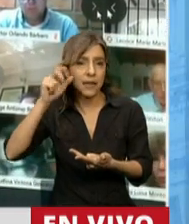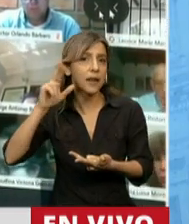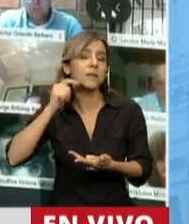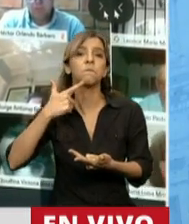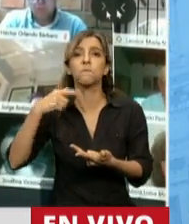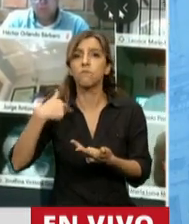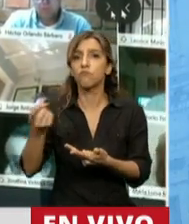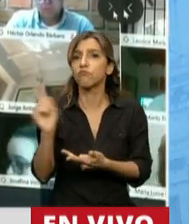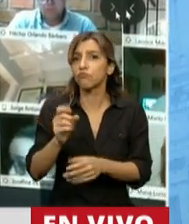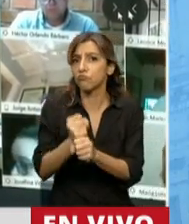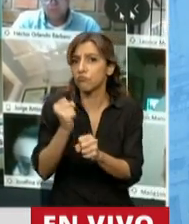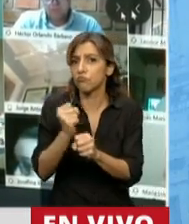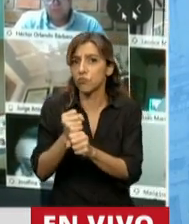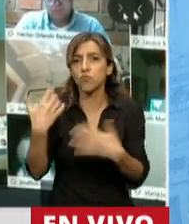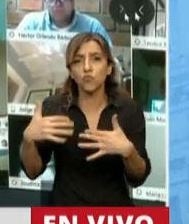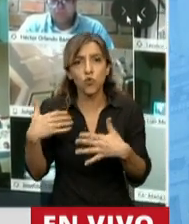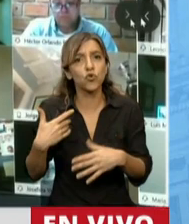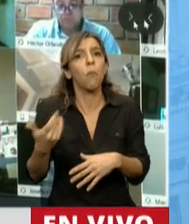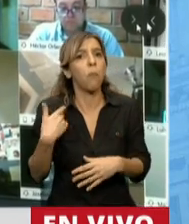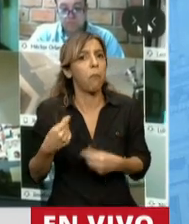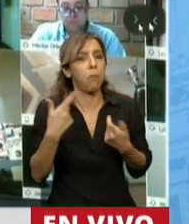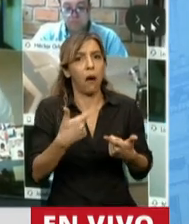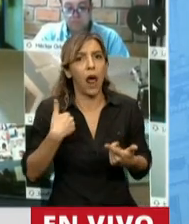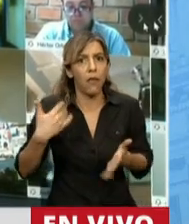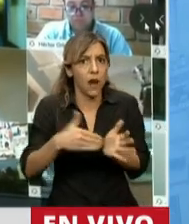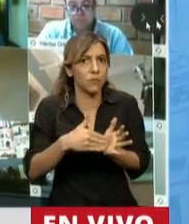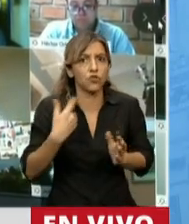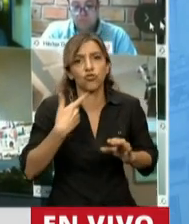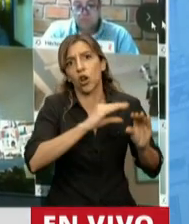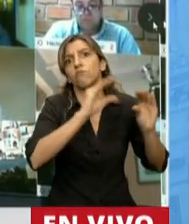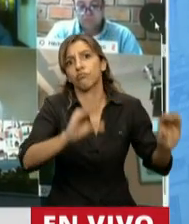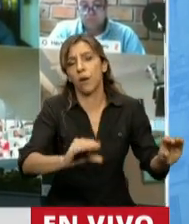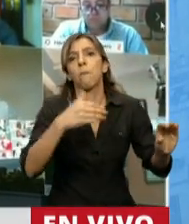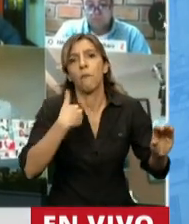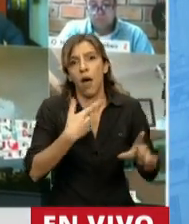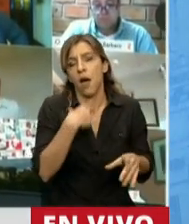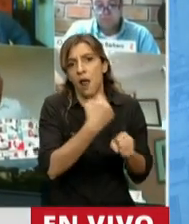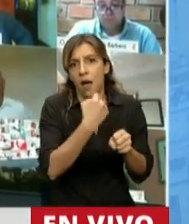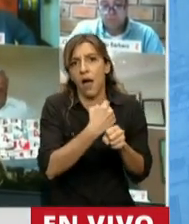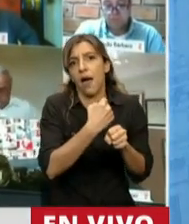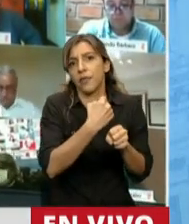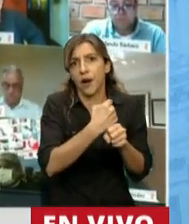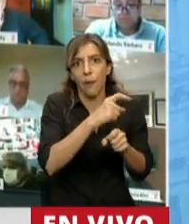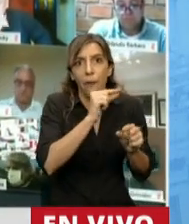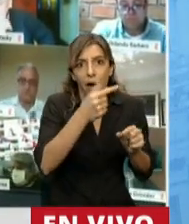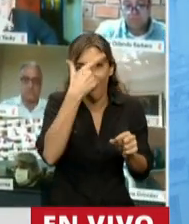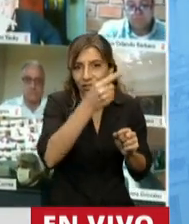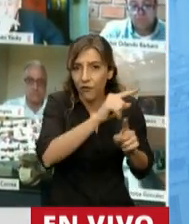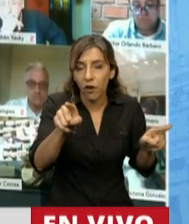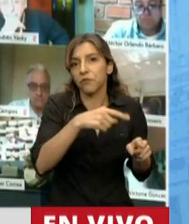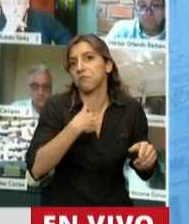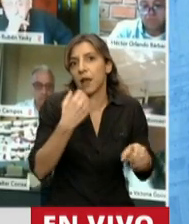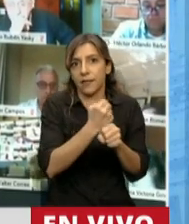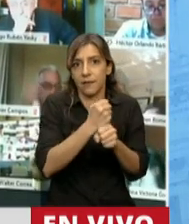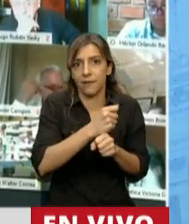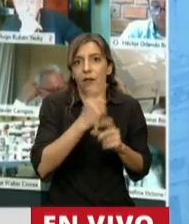los 600 millones de fondos para los transportistas escolares. Y le quiero hacer saber por su intermedio al jefe de gabinete que